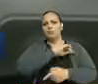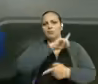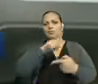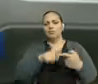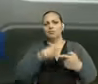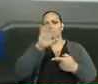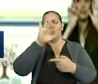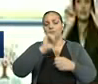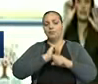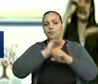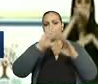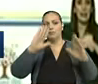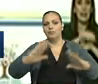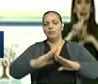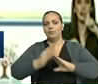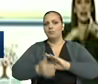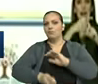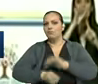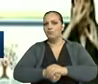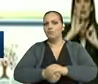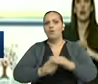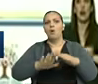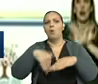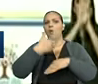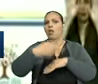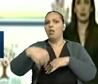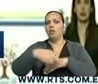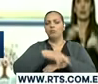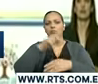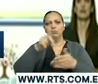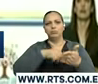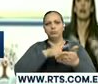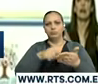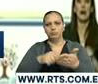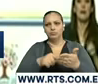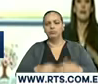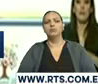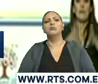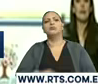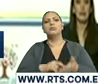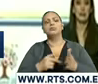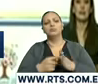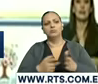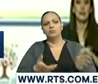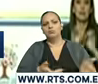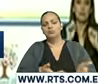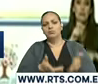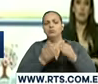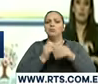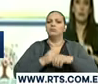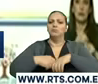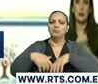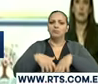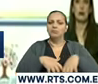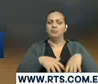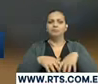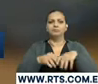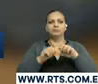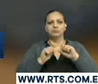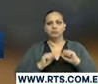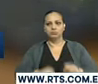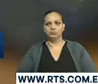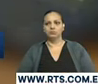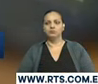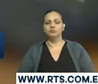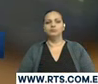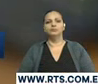de la mañana. Se amplía el horario para realizar las actividades esenciales aún en el semáforo en rojo. En este color